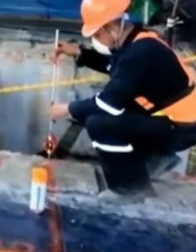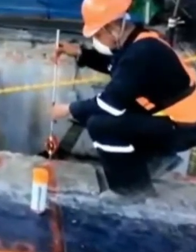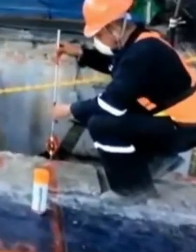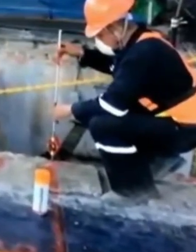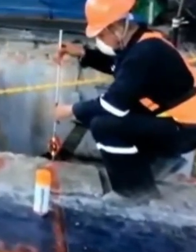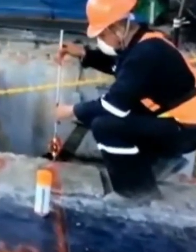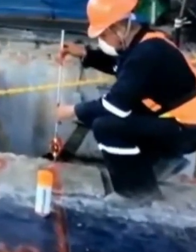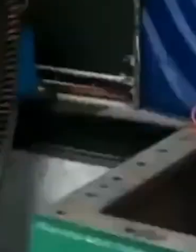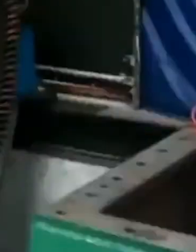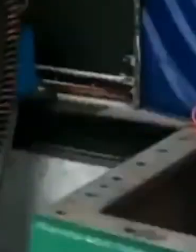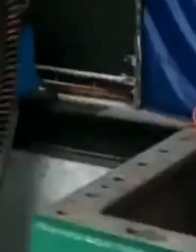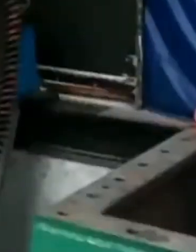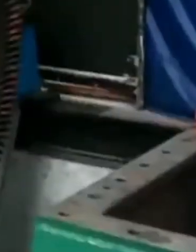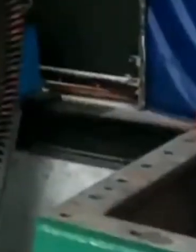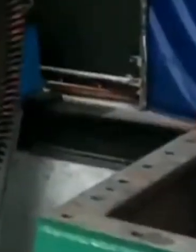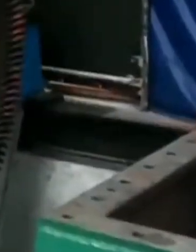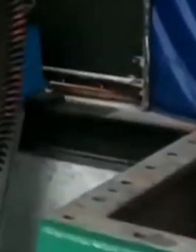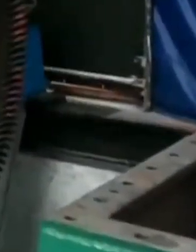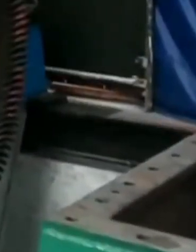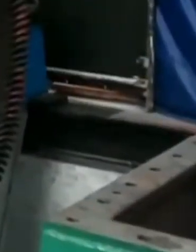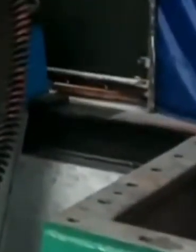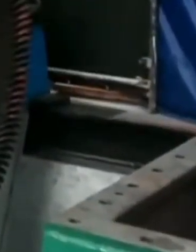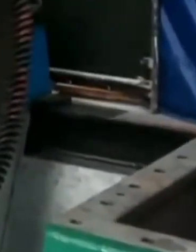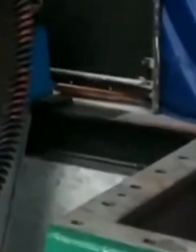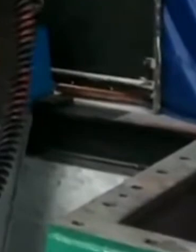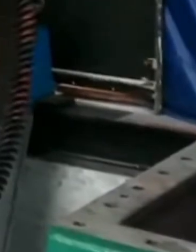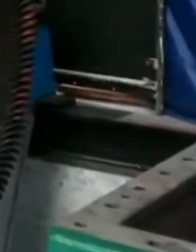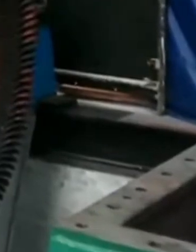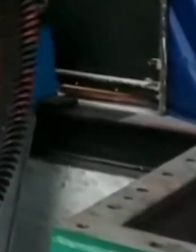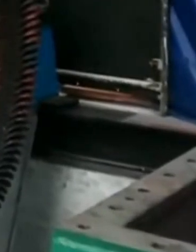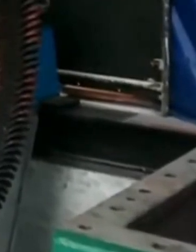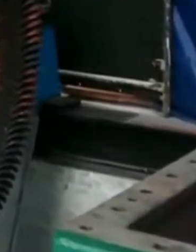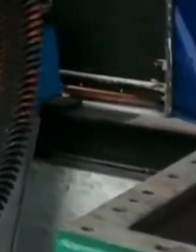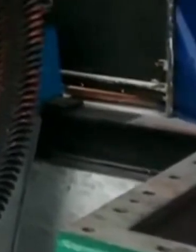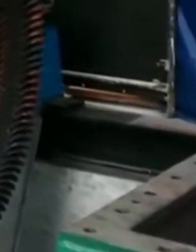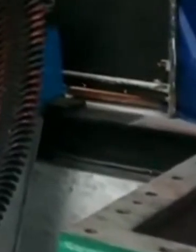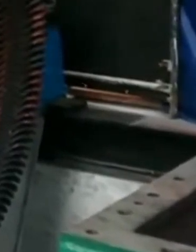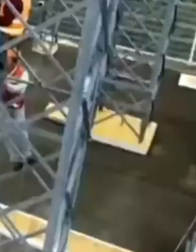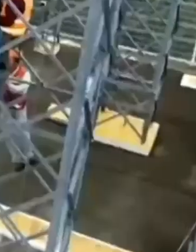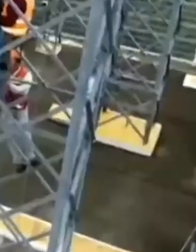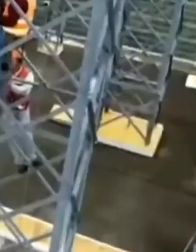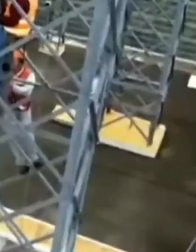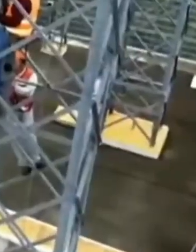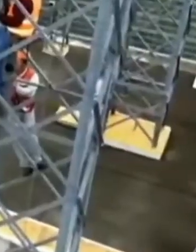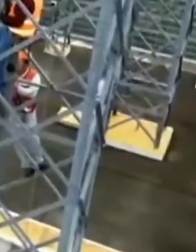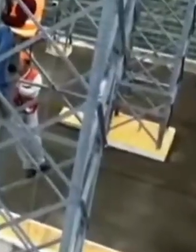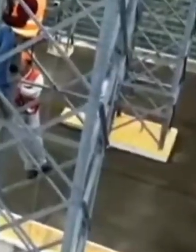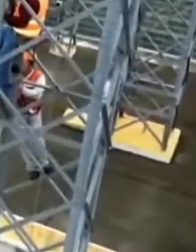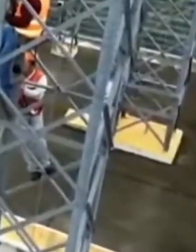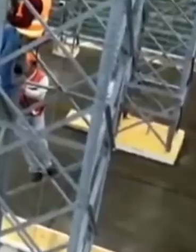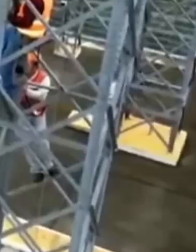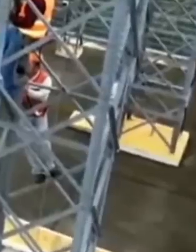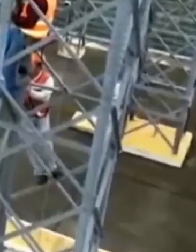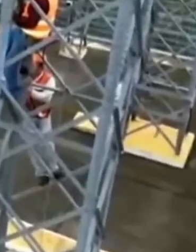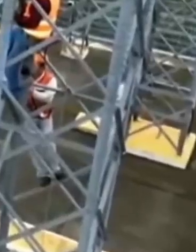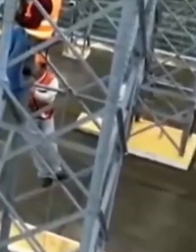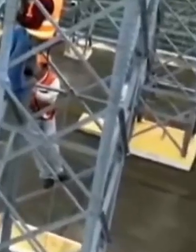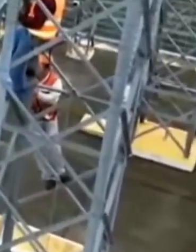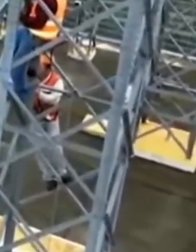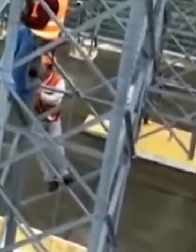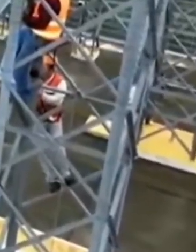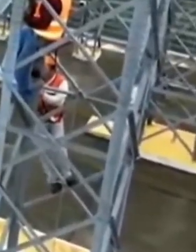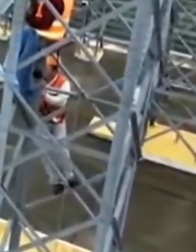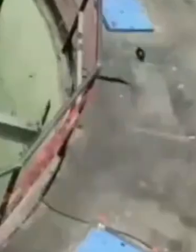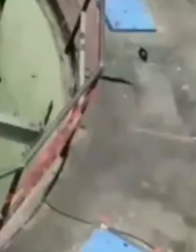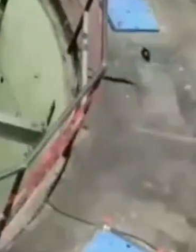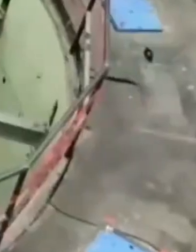97%. Minas, avance físico 70%. El Encanto, avance físico